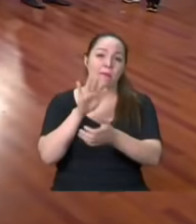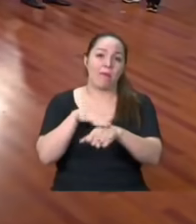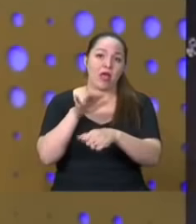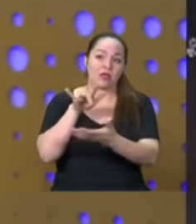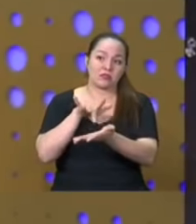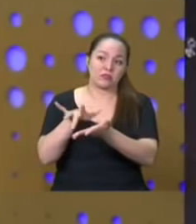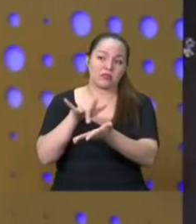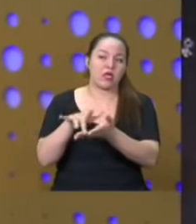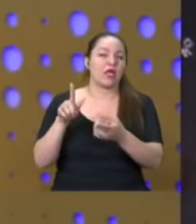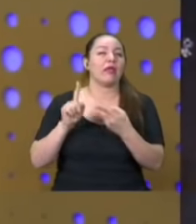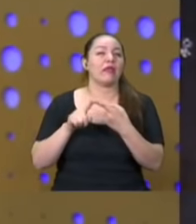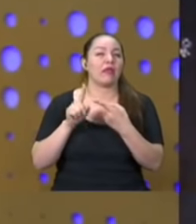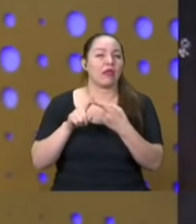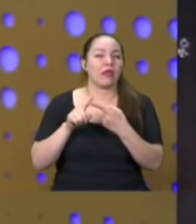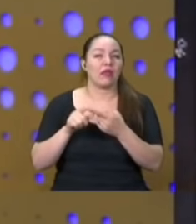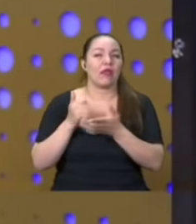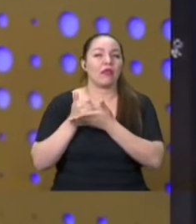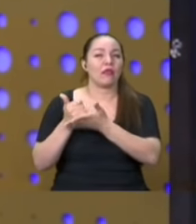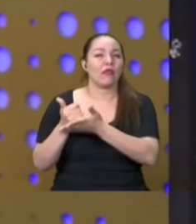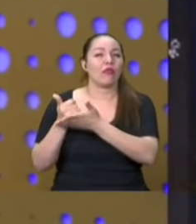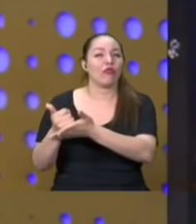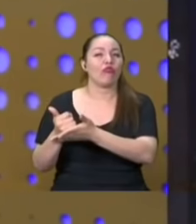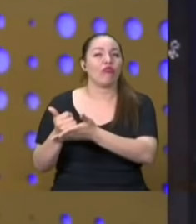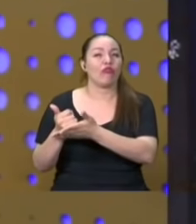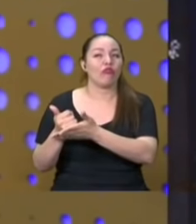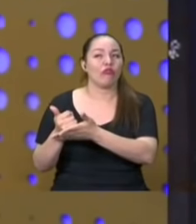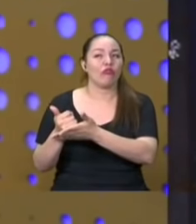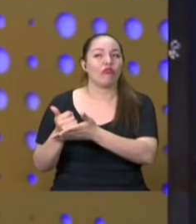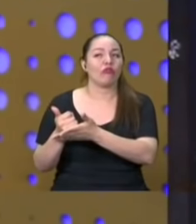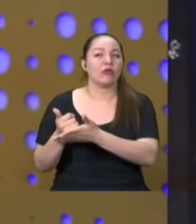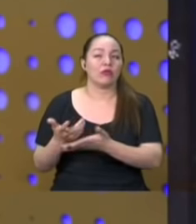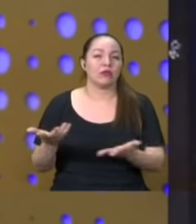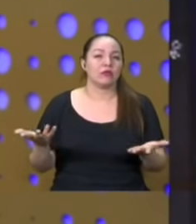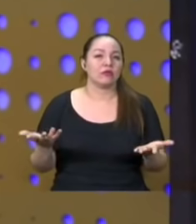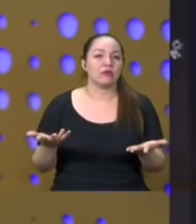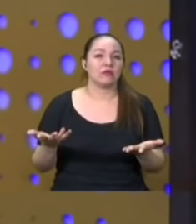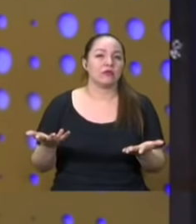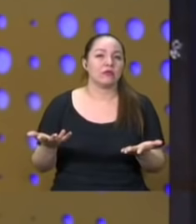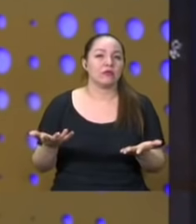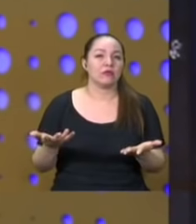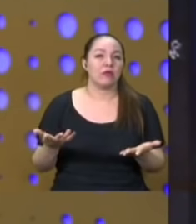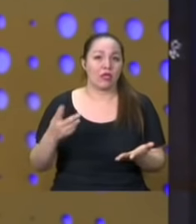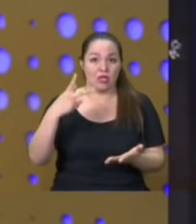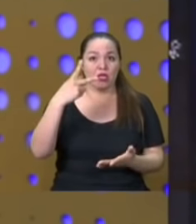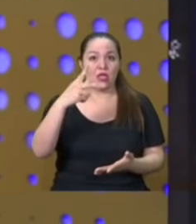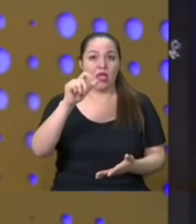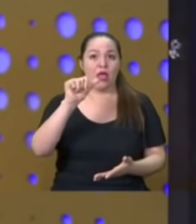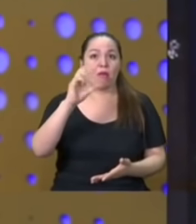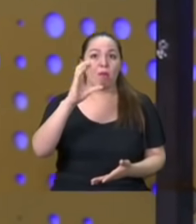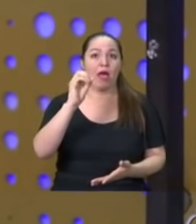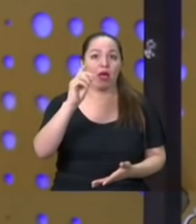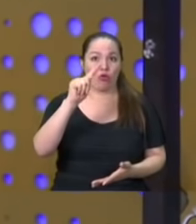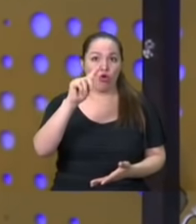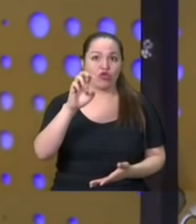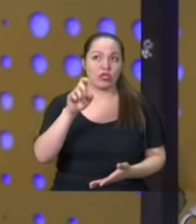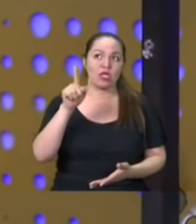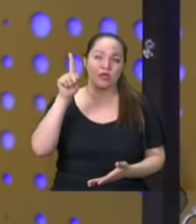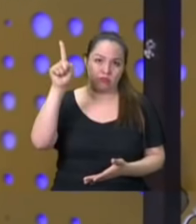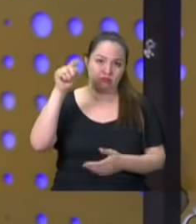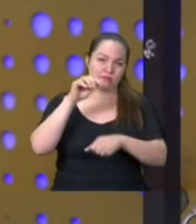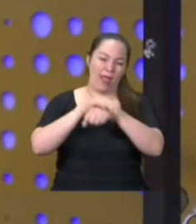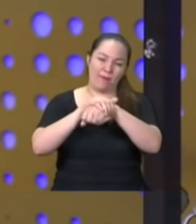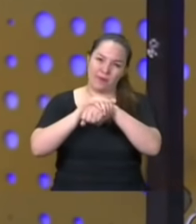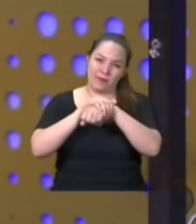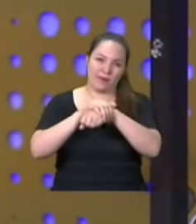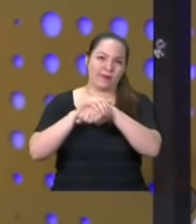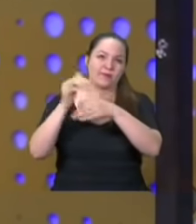más te ayudó? ¿Mande? ¿Alguien más te ayudó? Pacote. Ah. Pacote. Buen amigo.